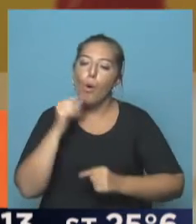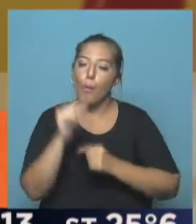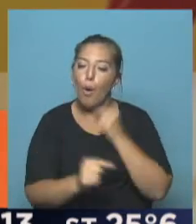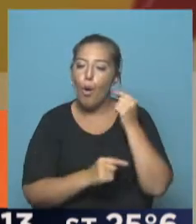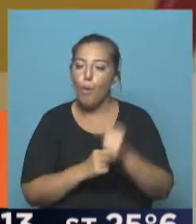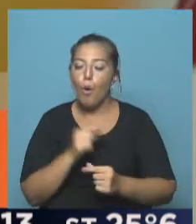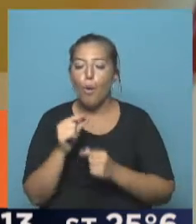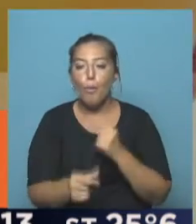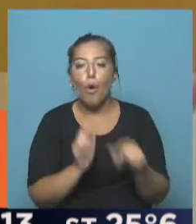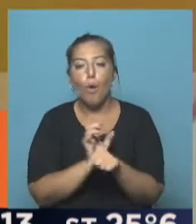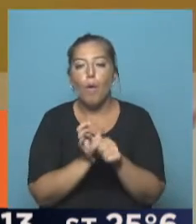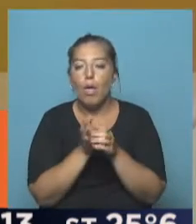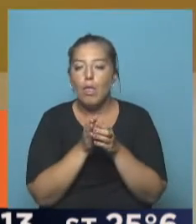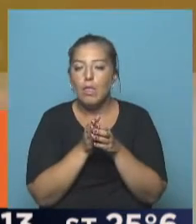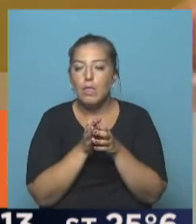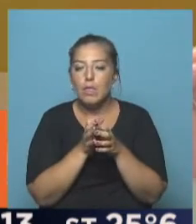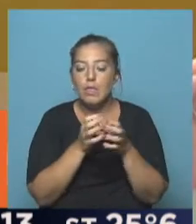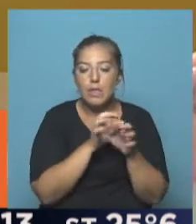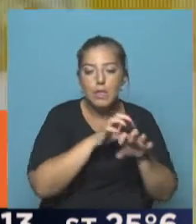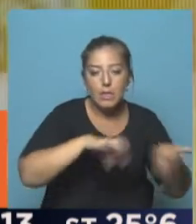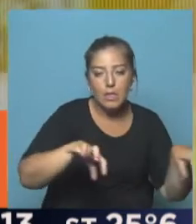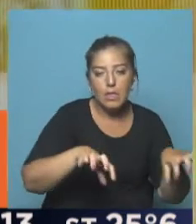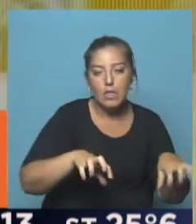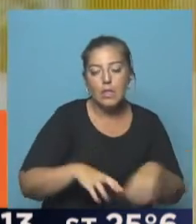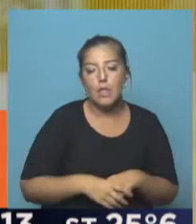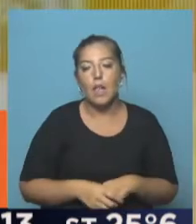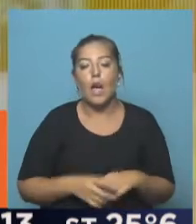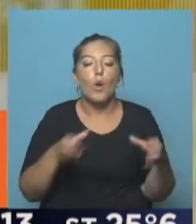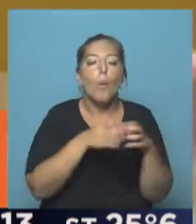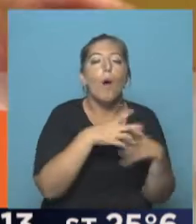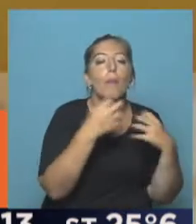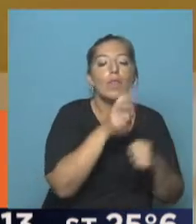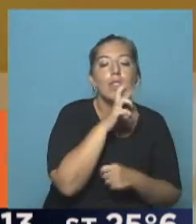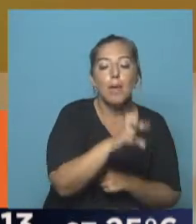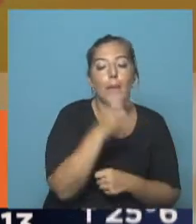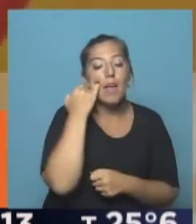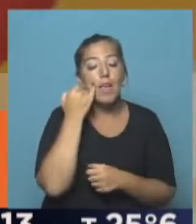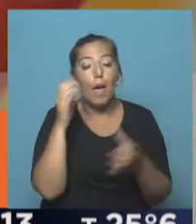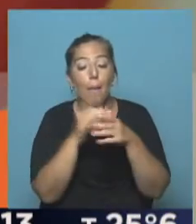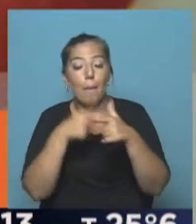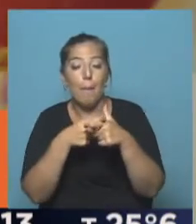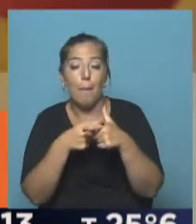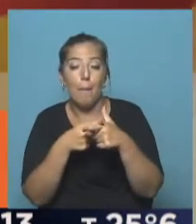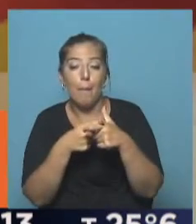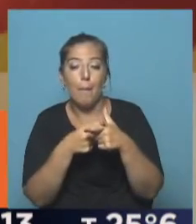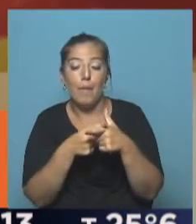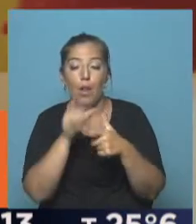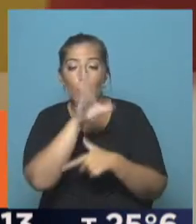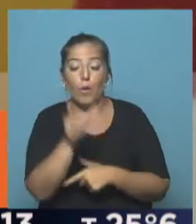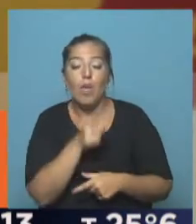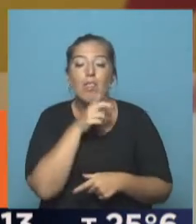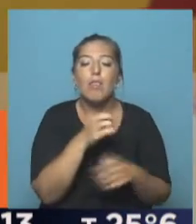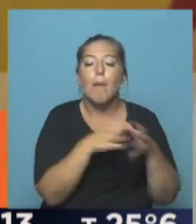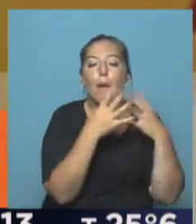insinuarse una bifurcación entre el trumpismo y el Partido Republicano. El trumpismo no sería posible si no fuera en